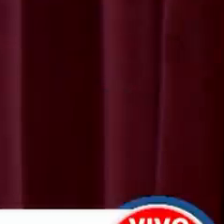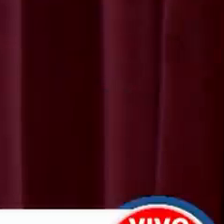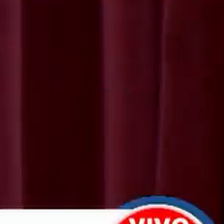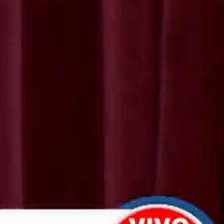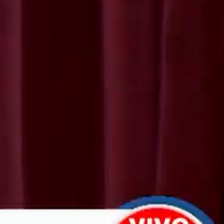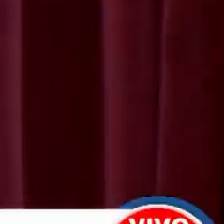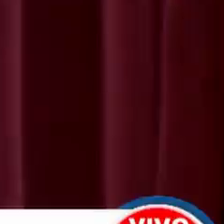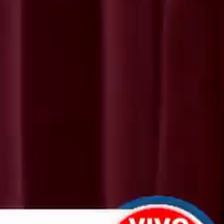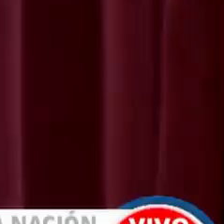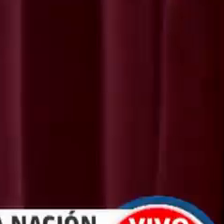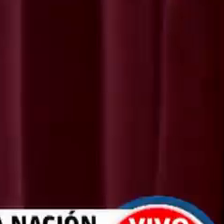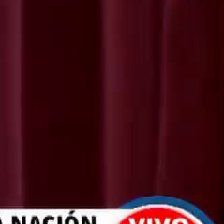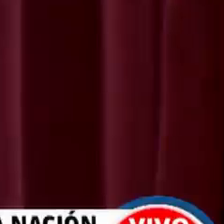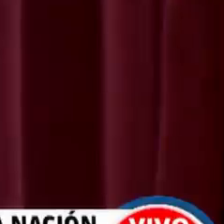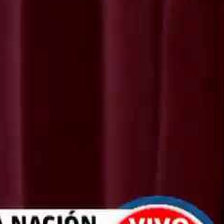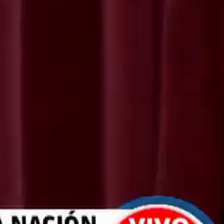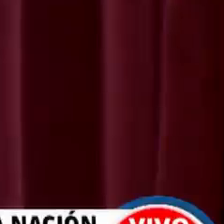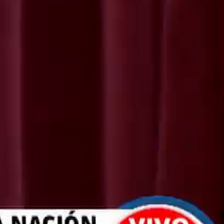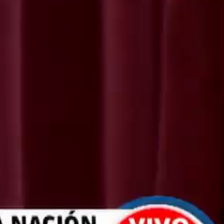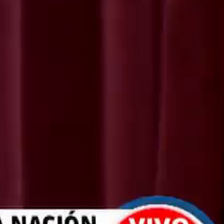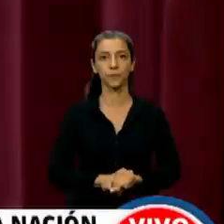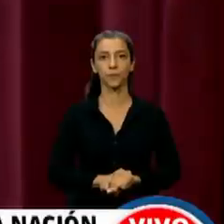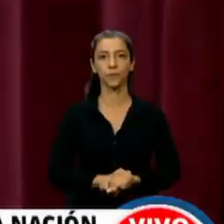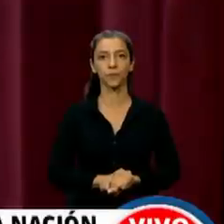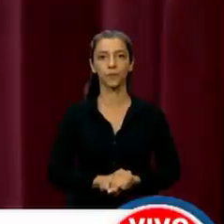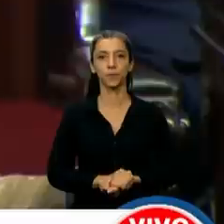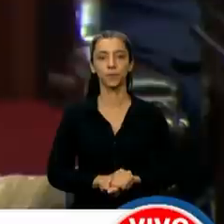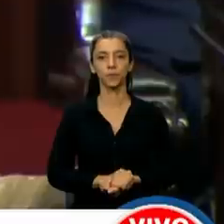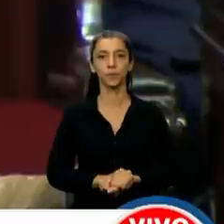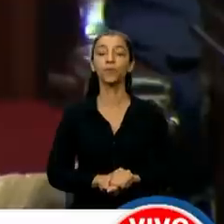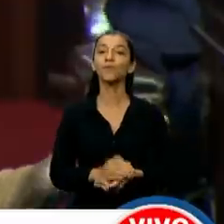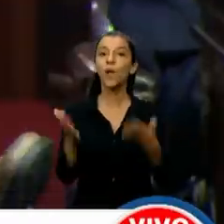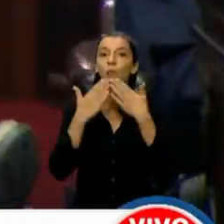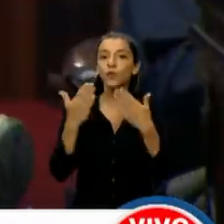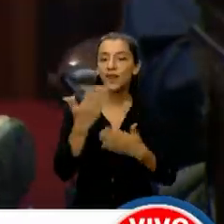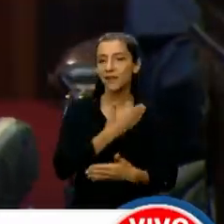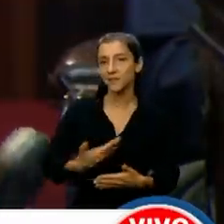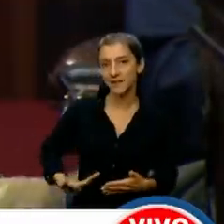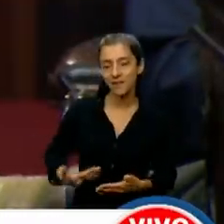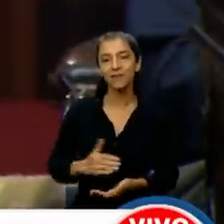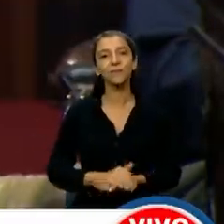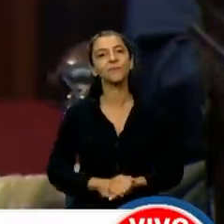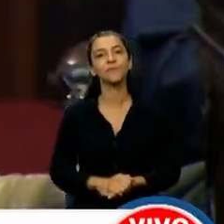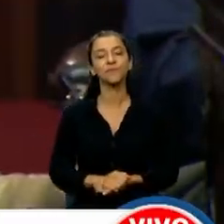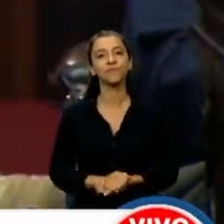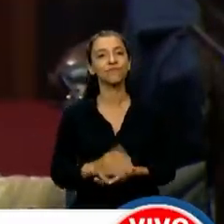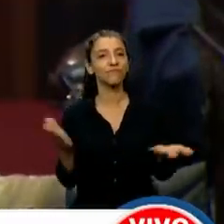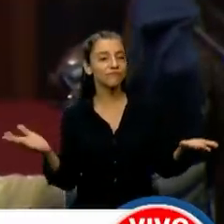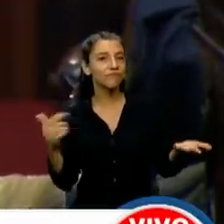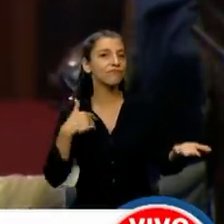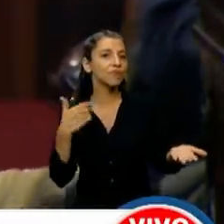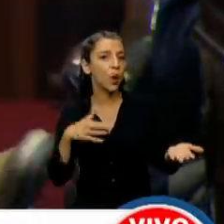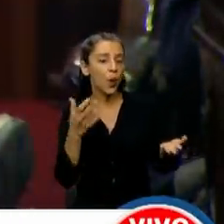palabra la diputada jiménez latorre muchas gracias presidente bueno voy a empezar